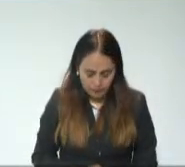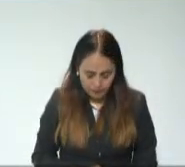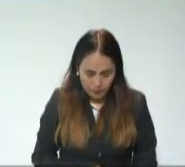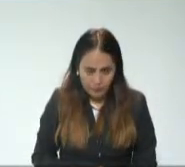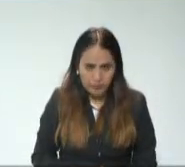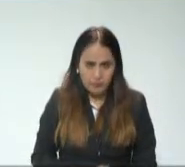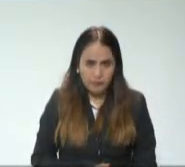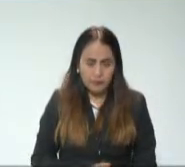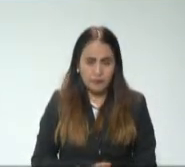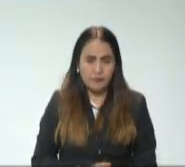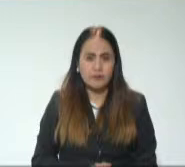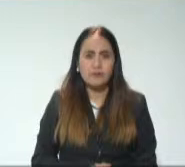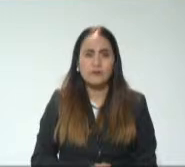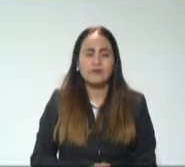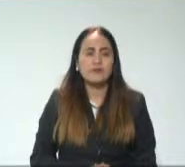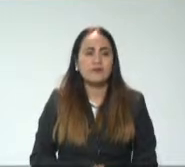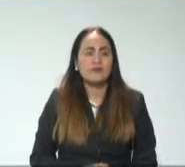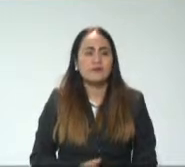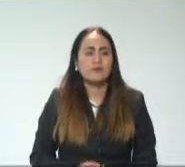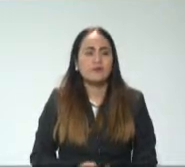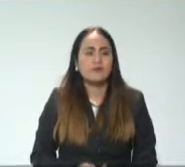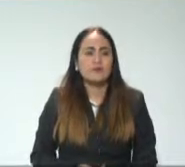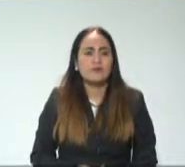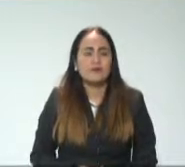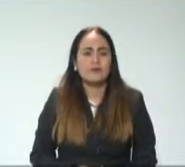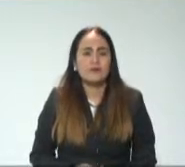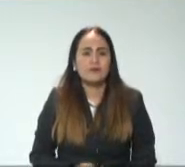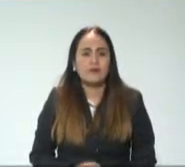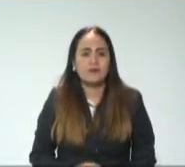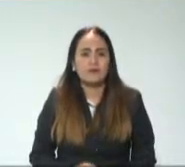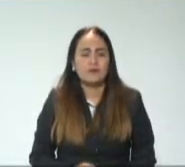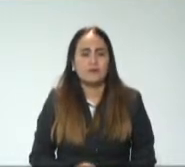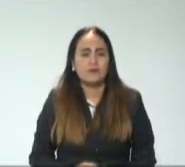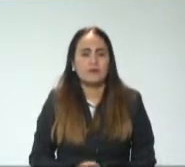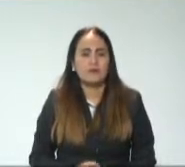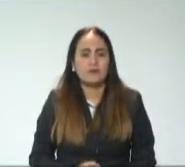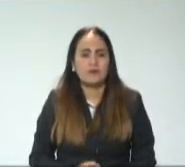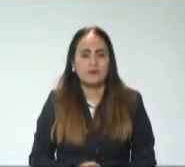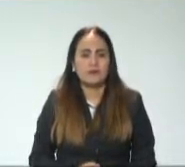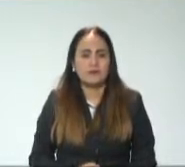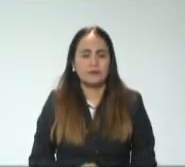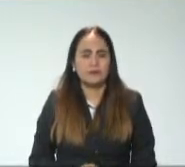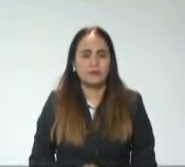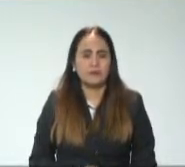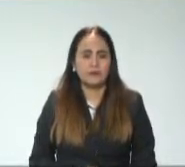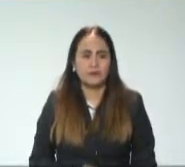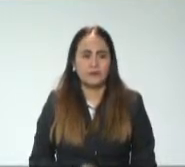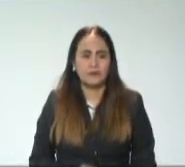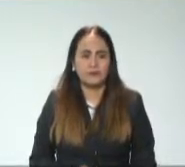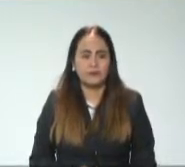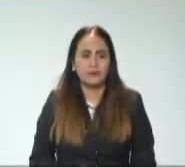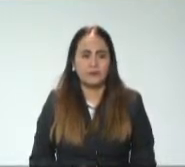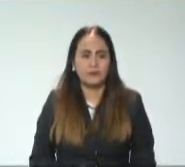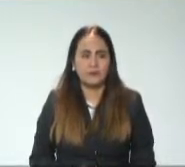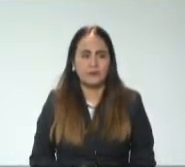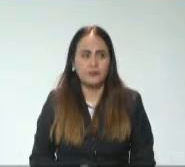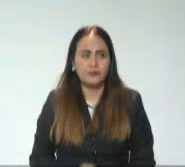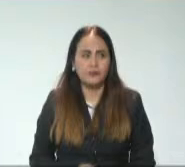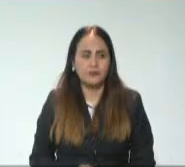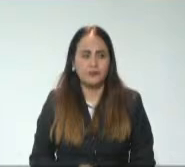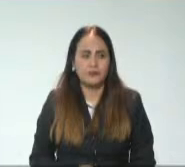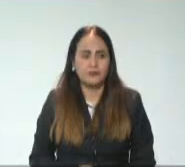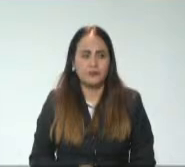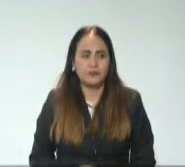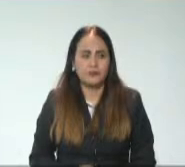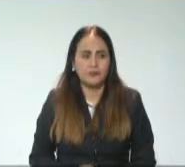esa gran necesidad que tenemos también de que nuestro la labor que se haga se comprenda en el usuario